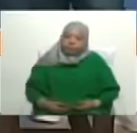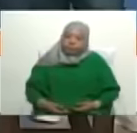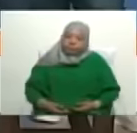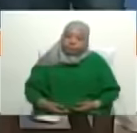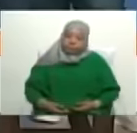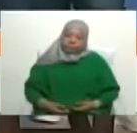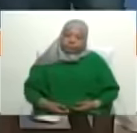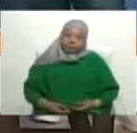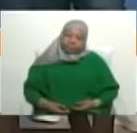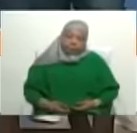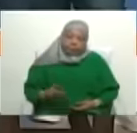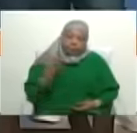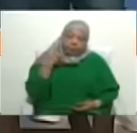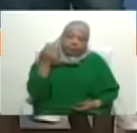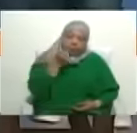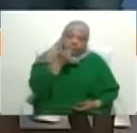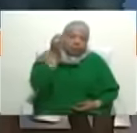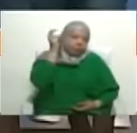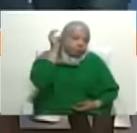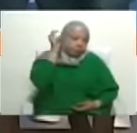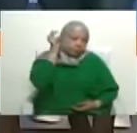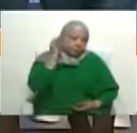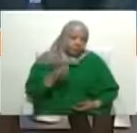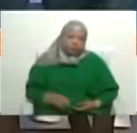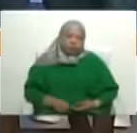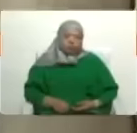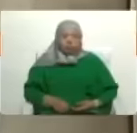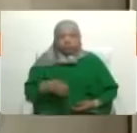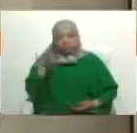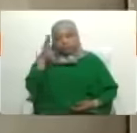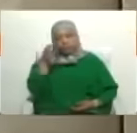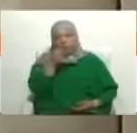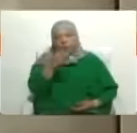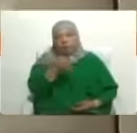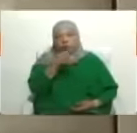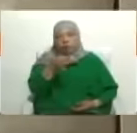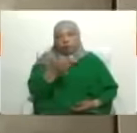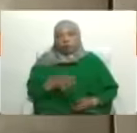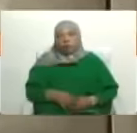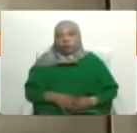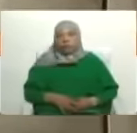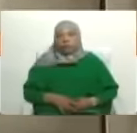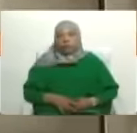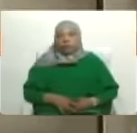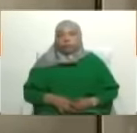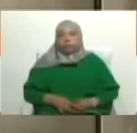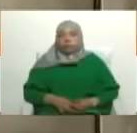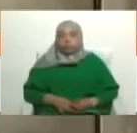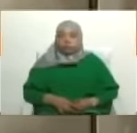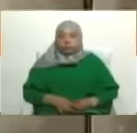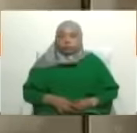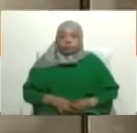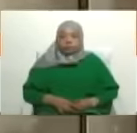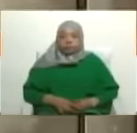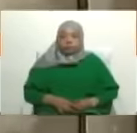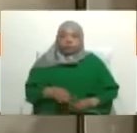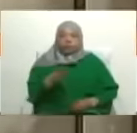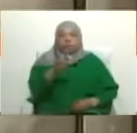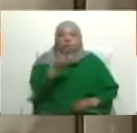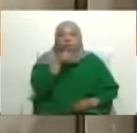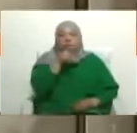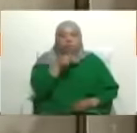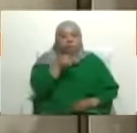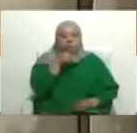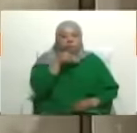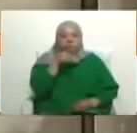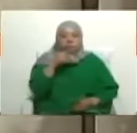Por Bloomberg, Andreina. Hola, buenas tardes. ¿Cómo está? Yo le quería... Bien, gracias. ¿Usted? Bien, bien. Quería hacerle tres preguntitas,